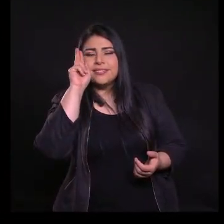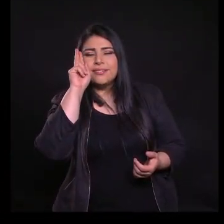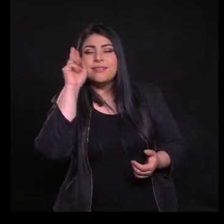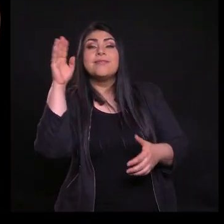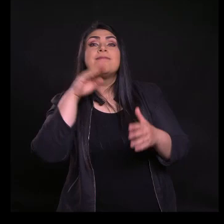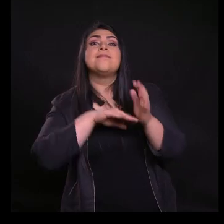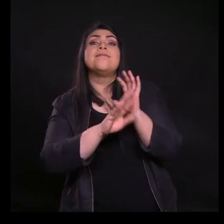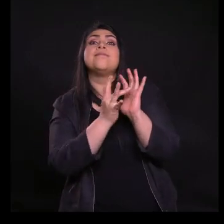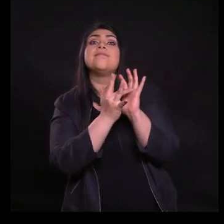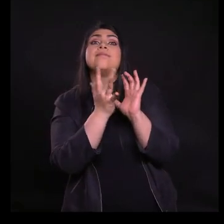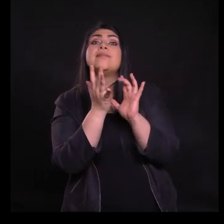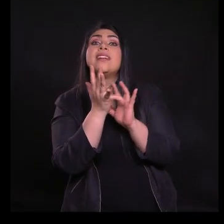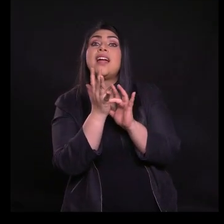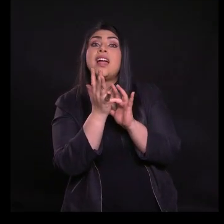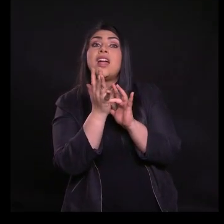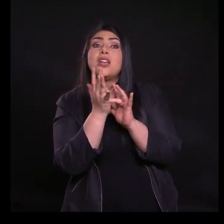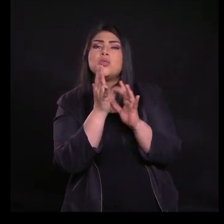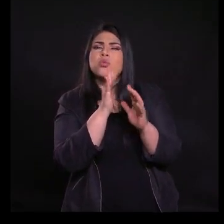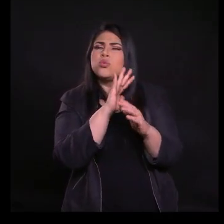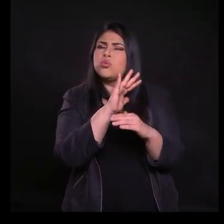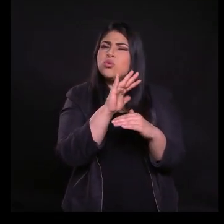jesús está todo